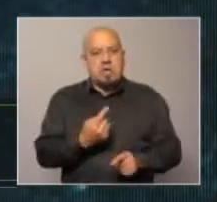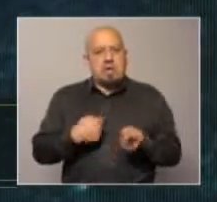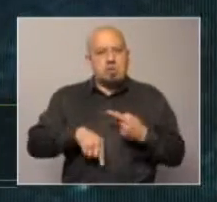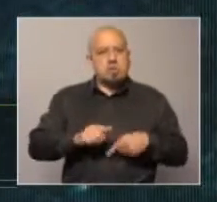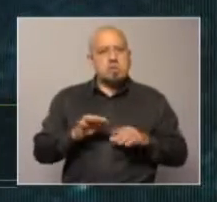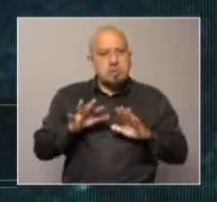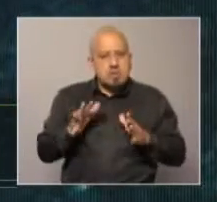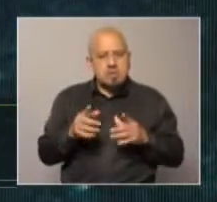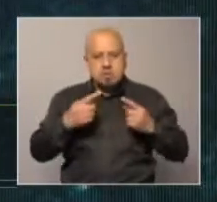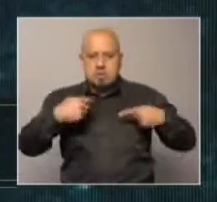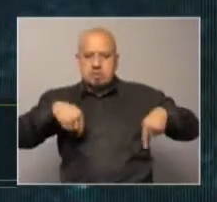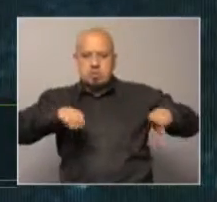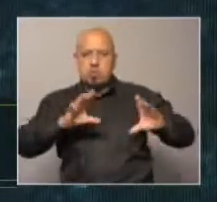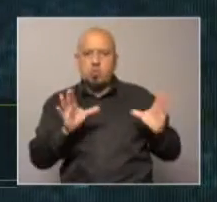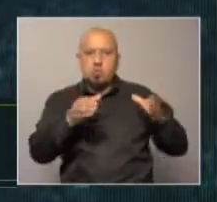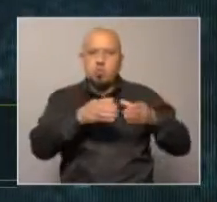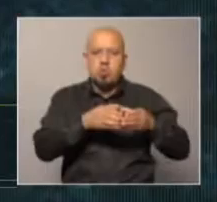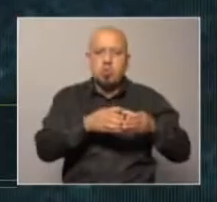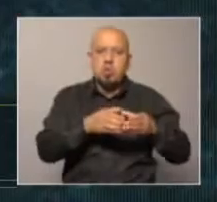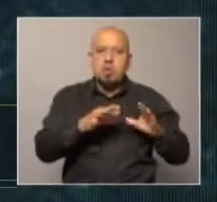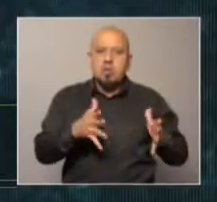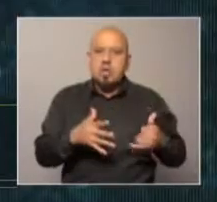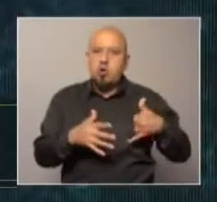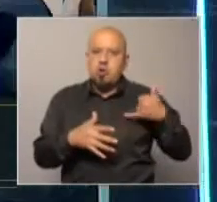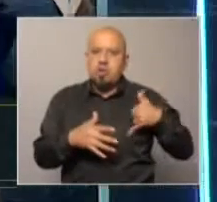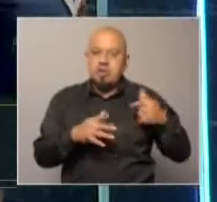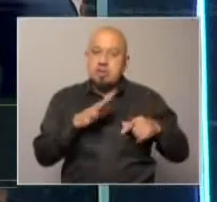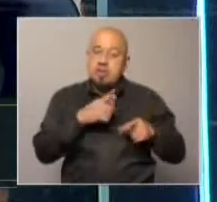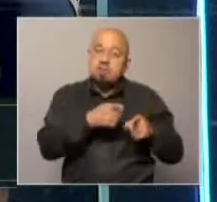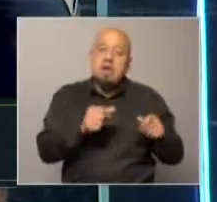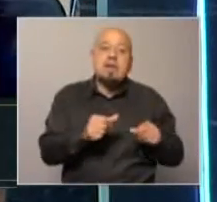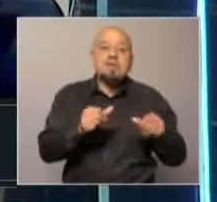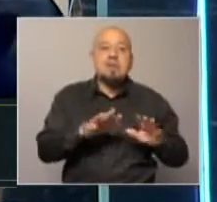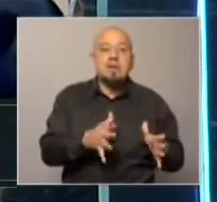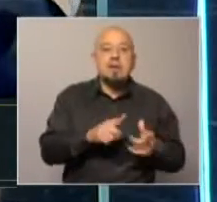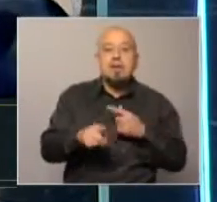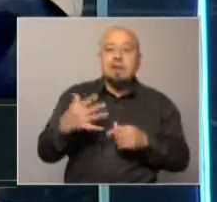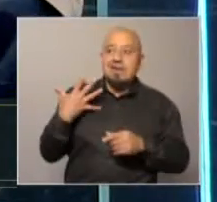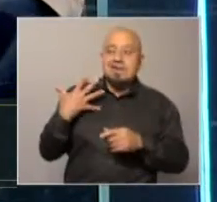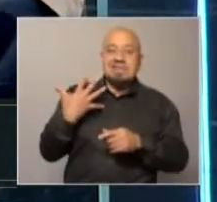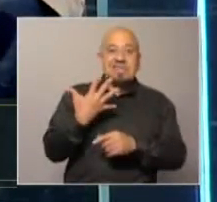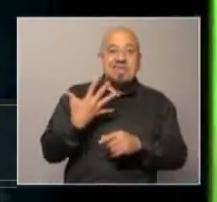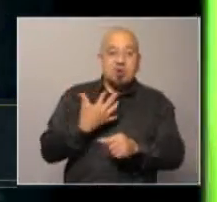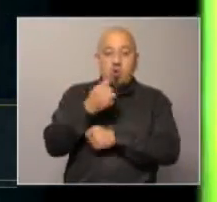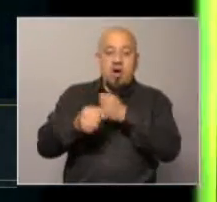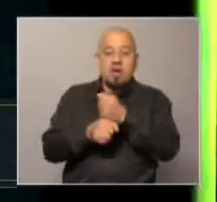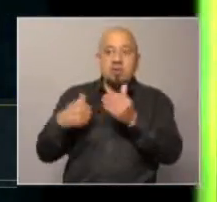que es una población que debería ser abordable. En los últimos 5 años, y a pesar de una baja del